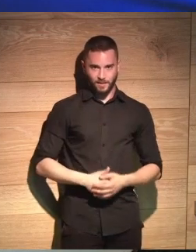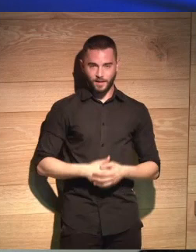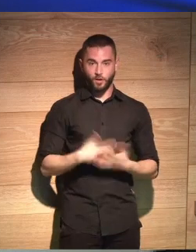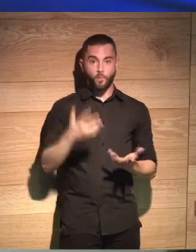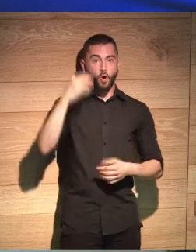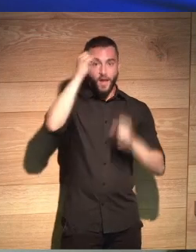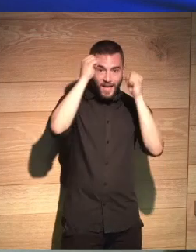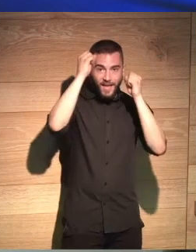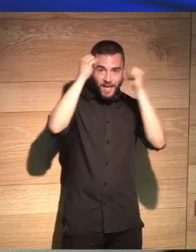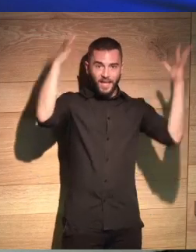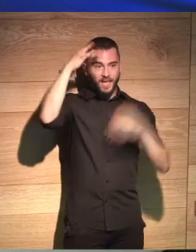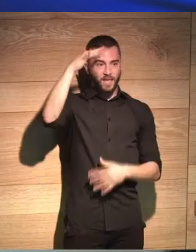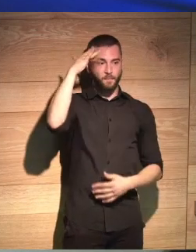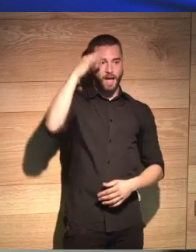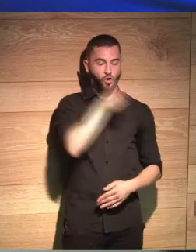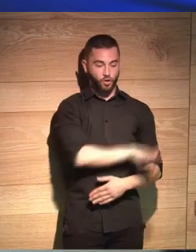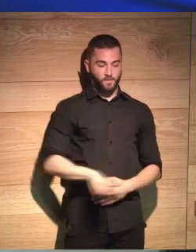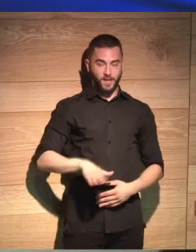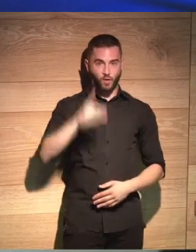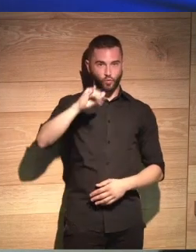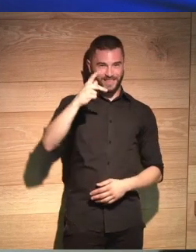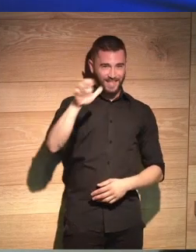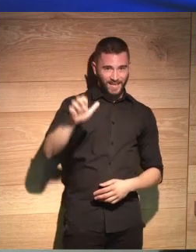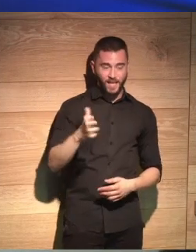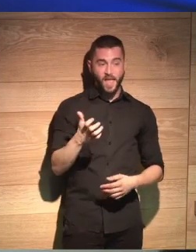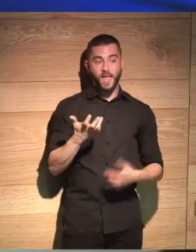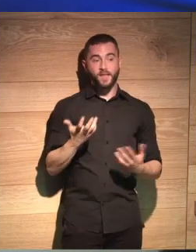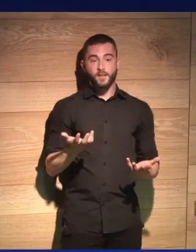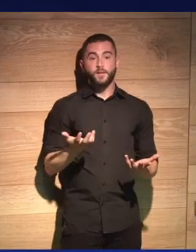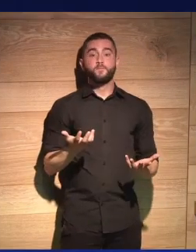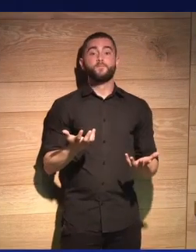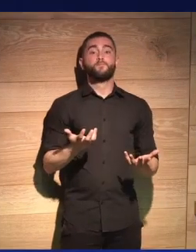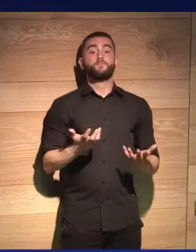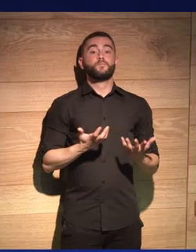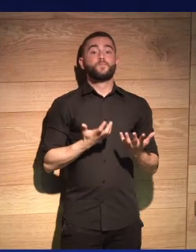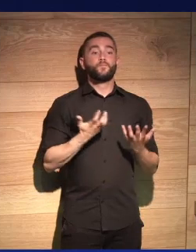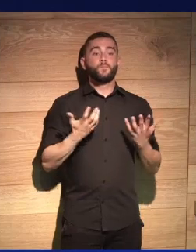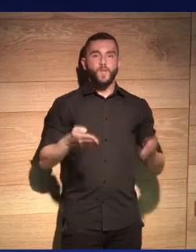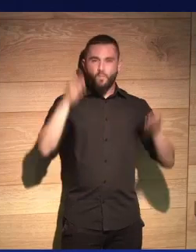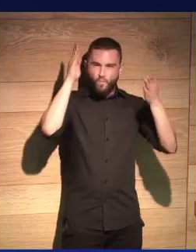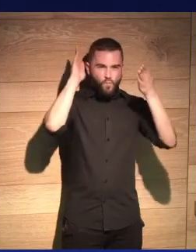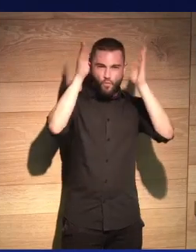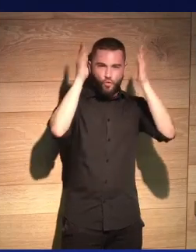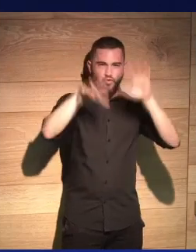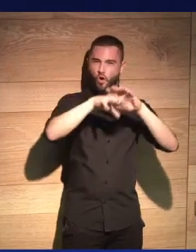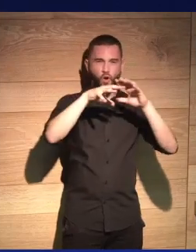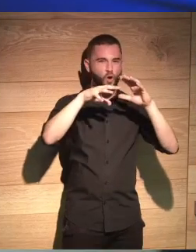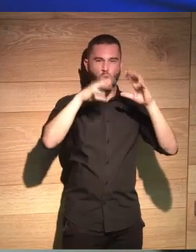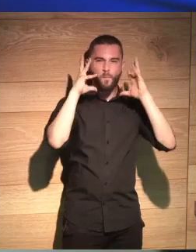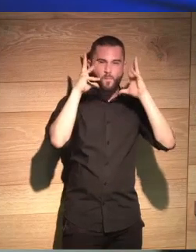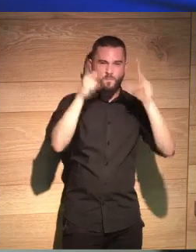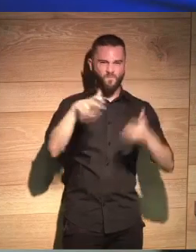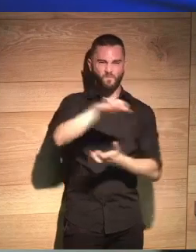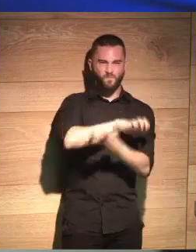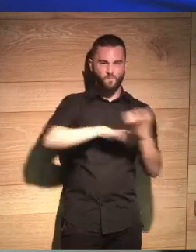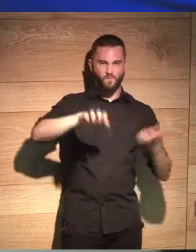imaginación infantil como un dique al muy brutal y violento mundo de